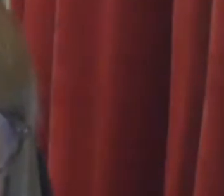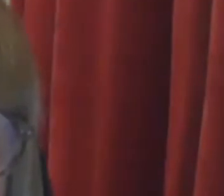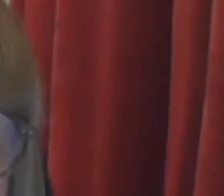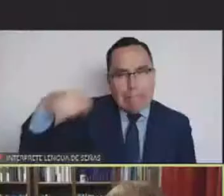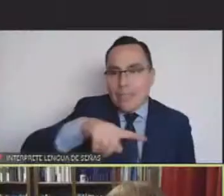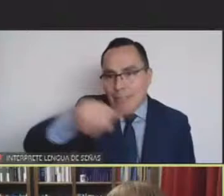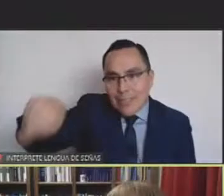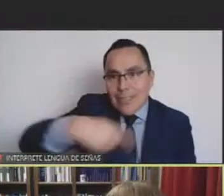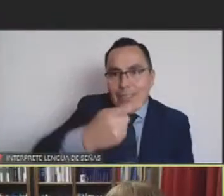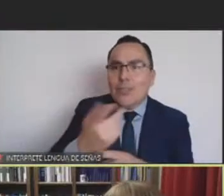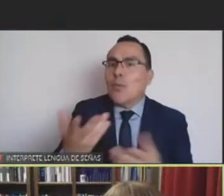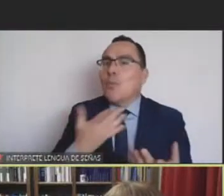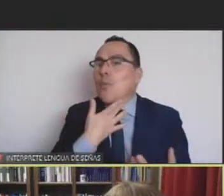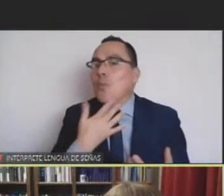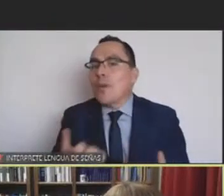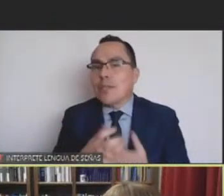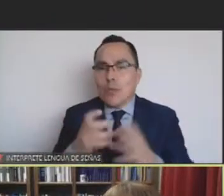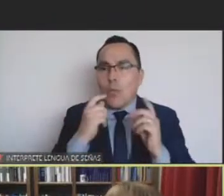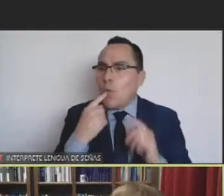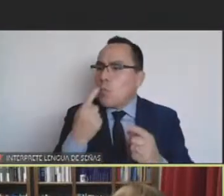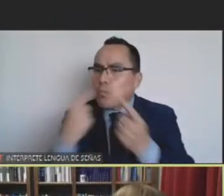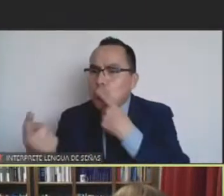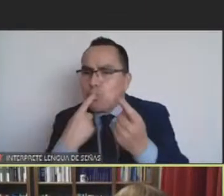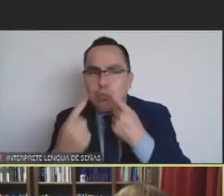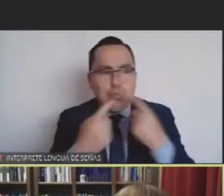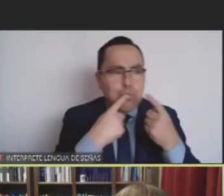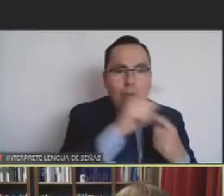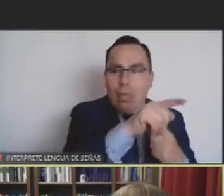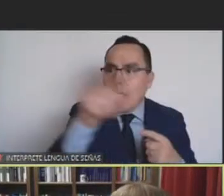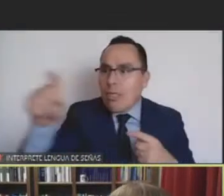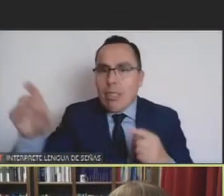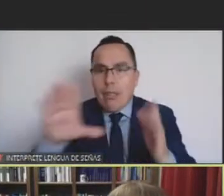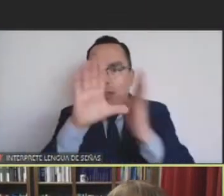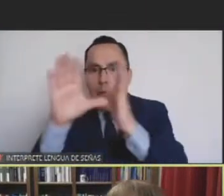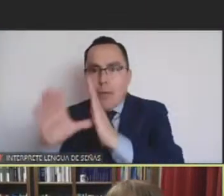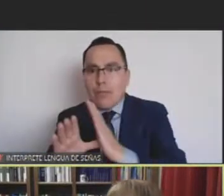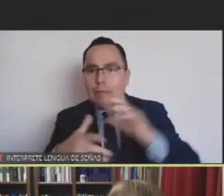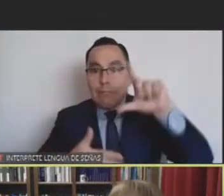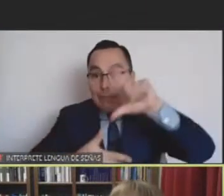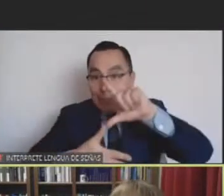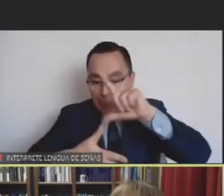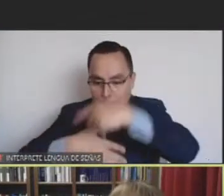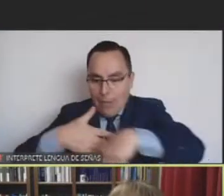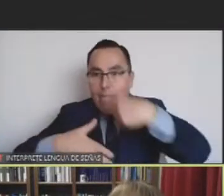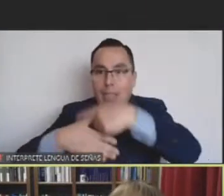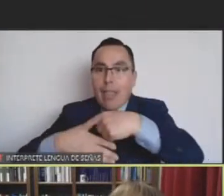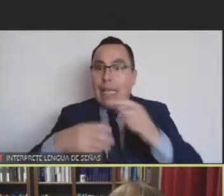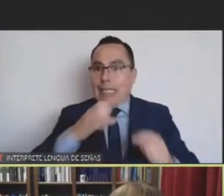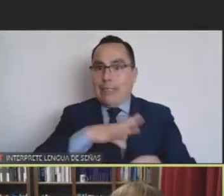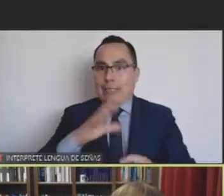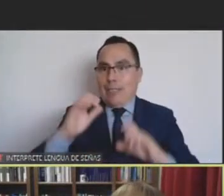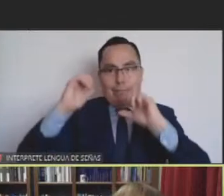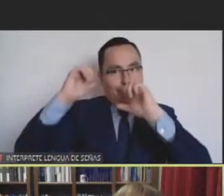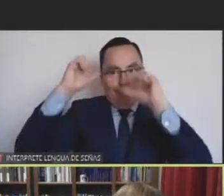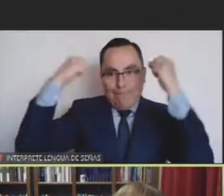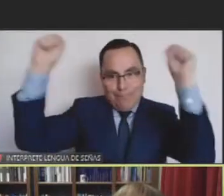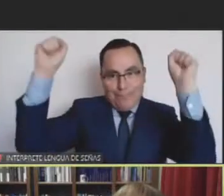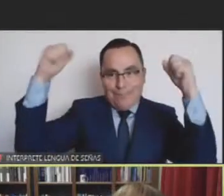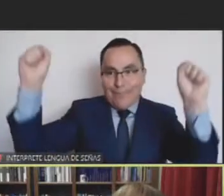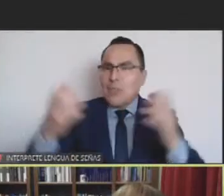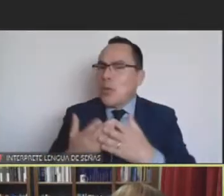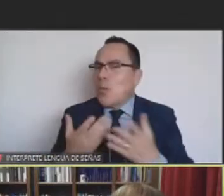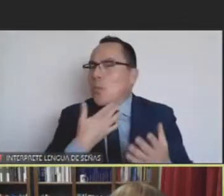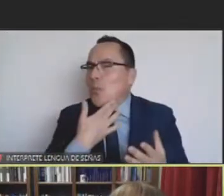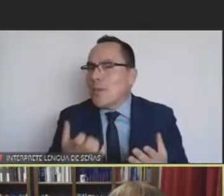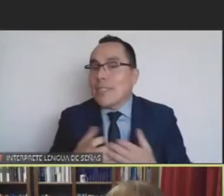tiene por los distintos encuestados respecto de todos los demás países del continente. Sus porcentajes han ido variando, pero es muy importante